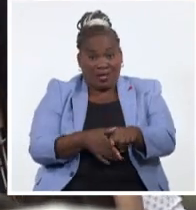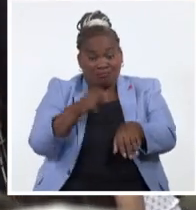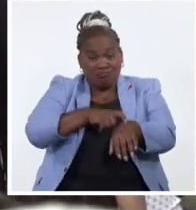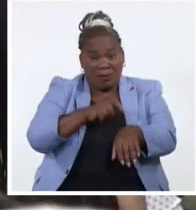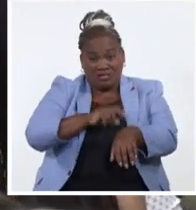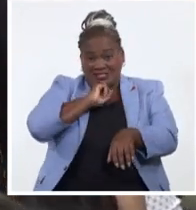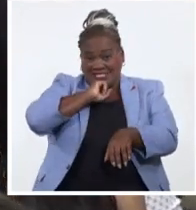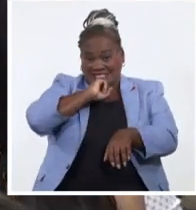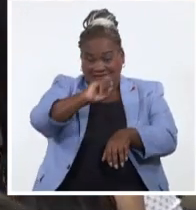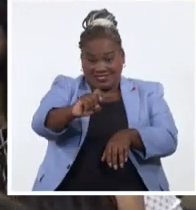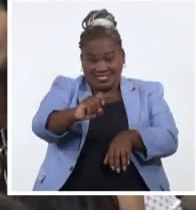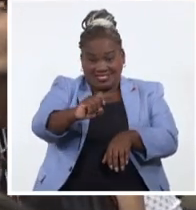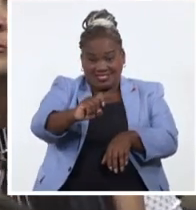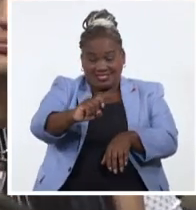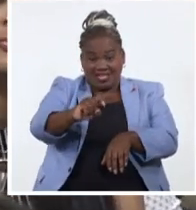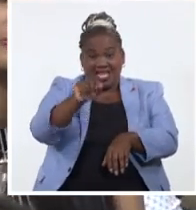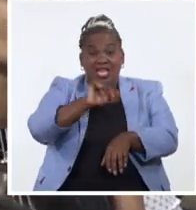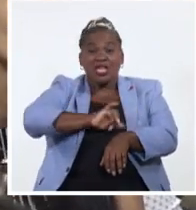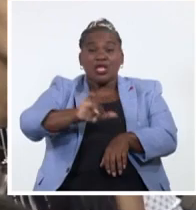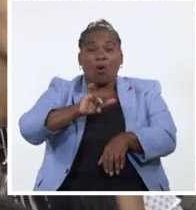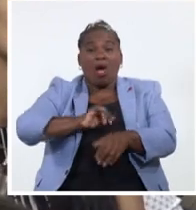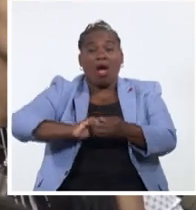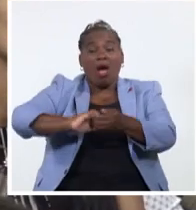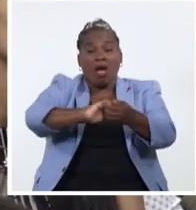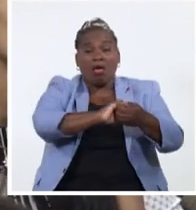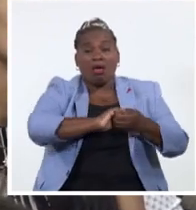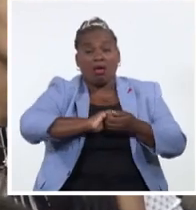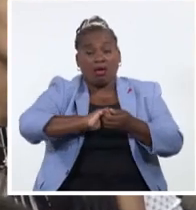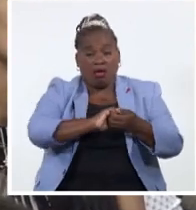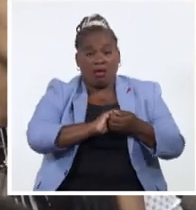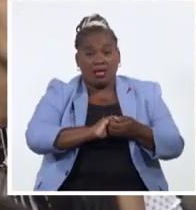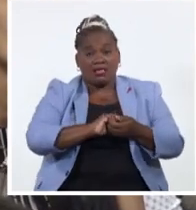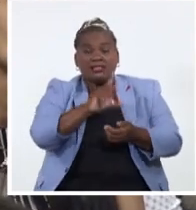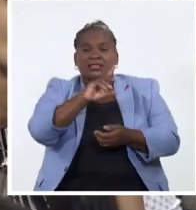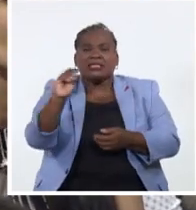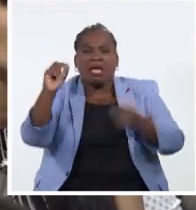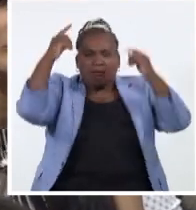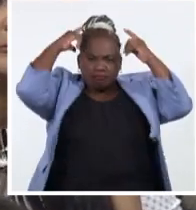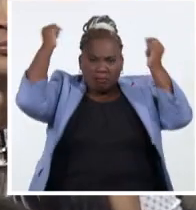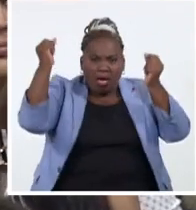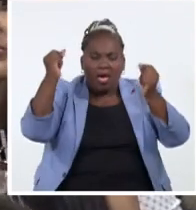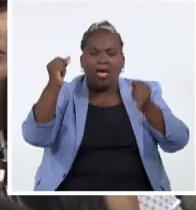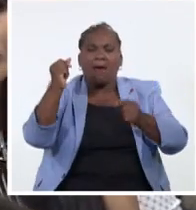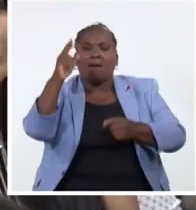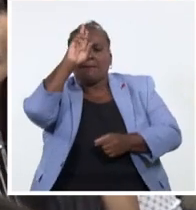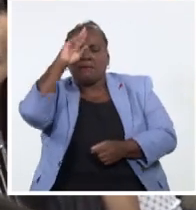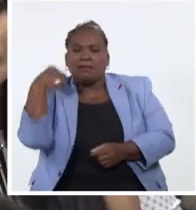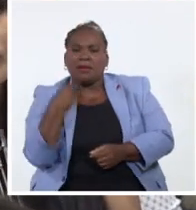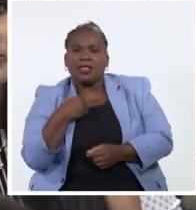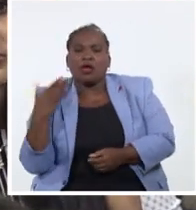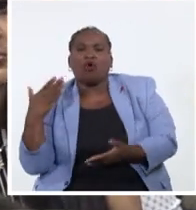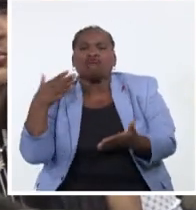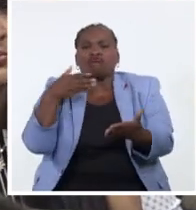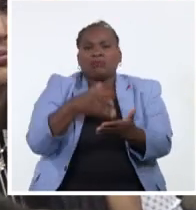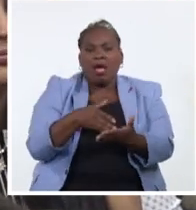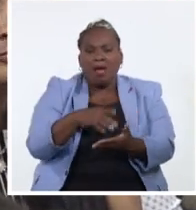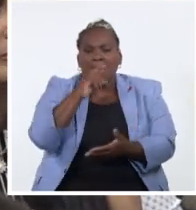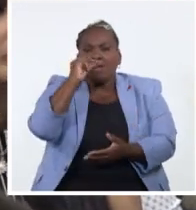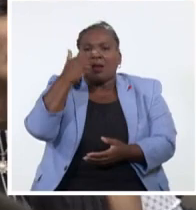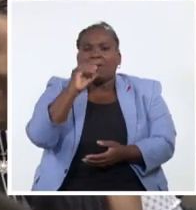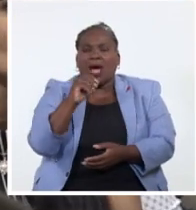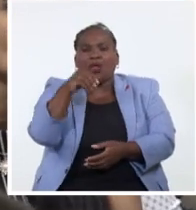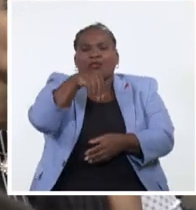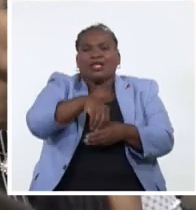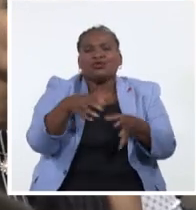y con el espíritu solidario más de cien enfermeras médicos llegaron aquí como parte de la brigada